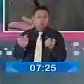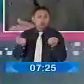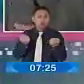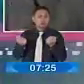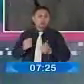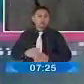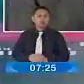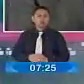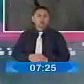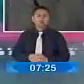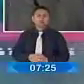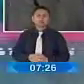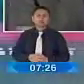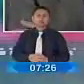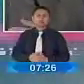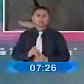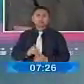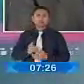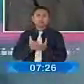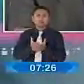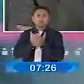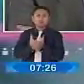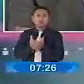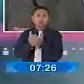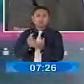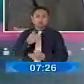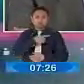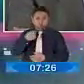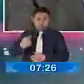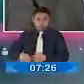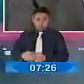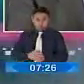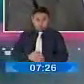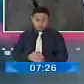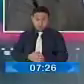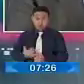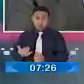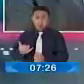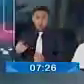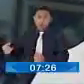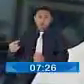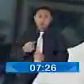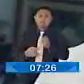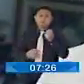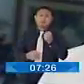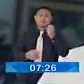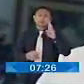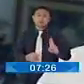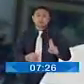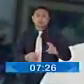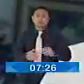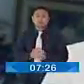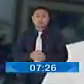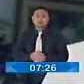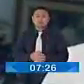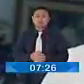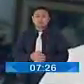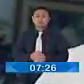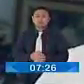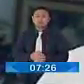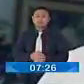tema? Mire, ya los buques ilegales, los chinos están ahora por el sur. Ellos se mueven en un